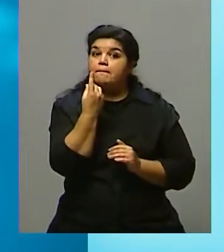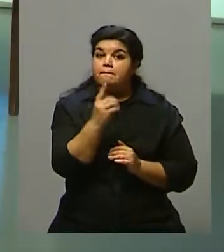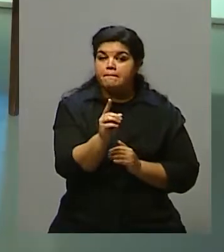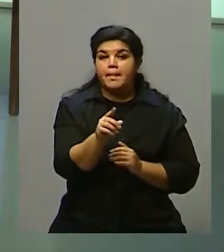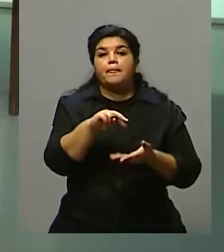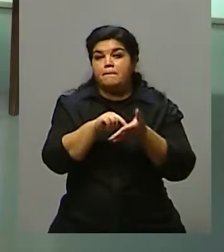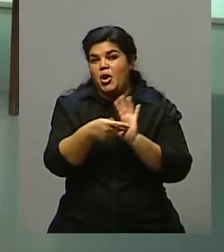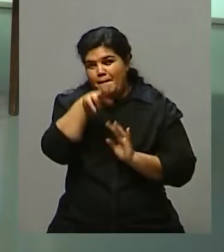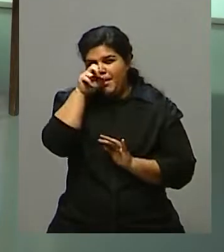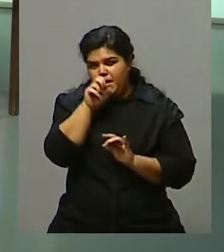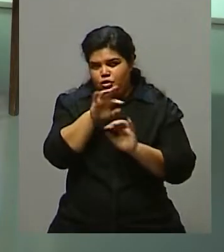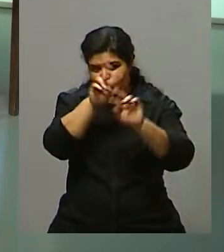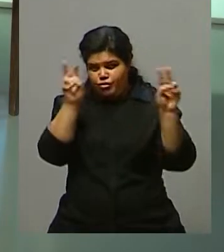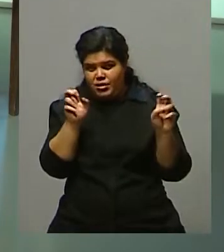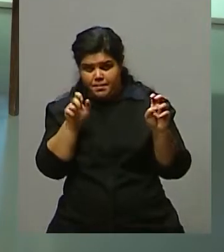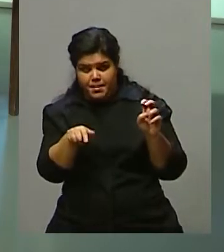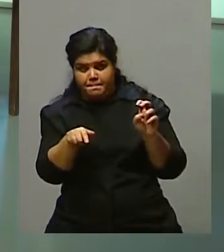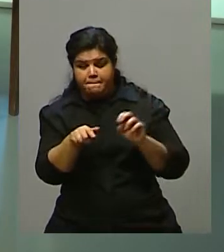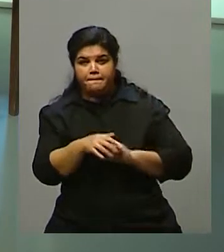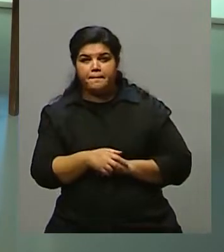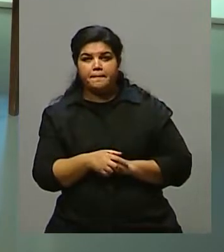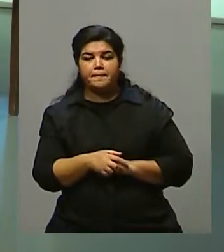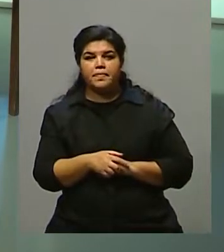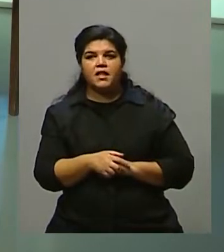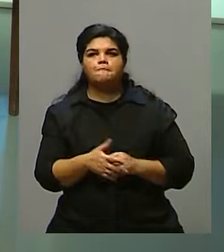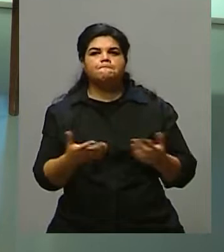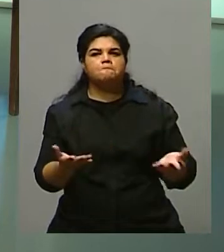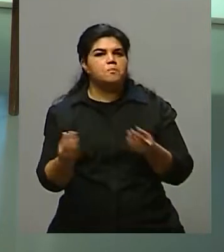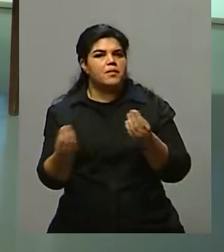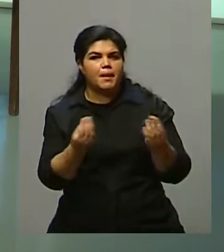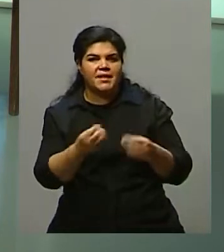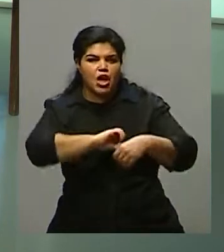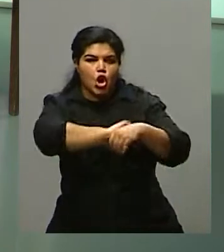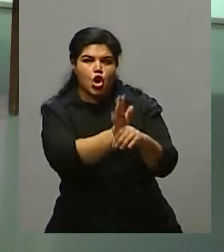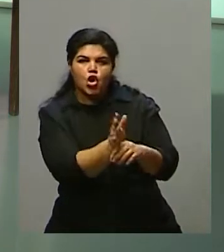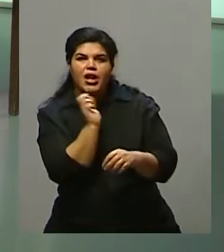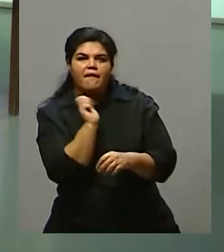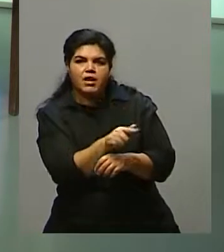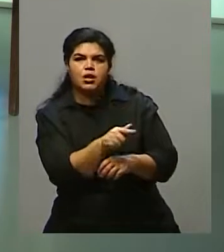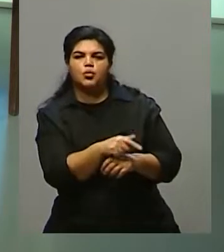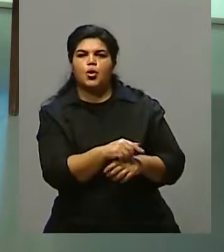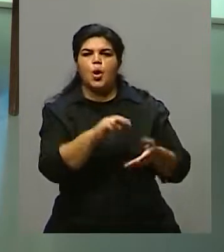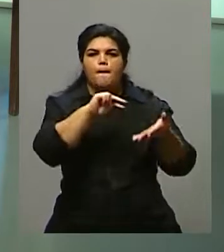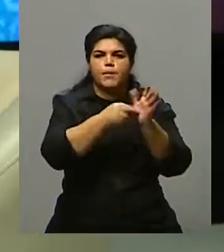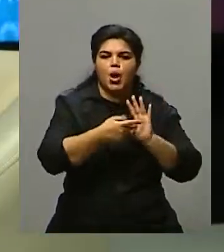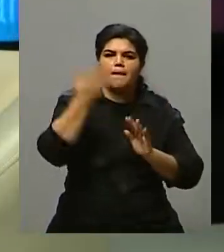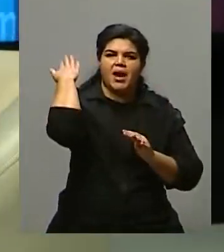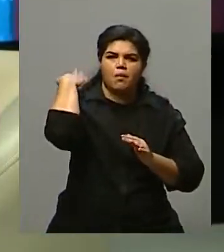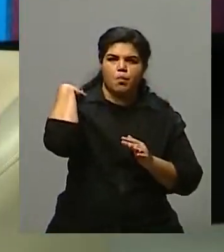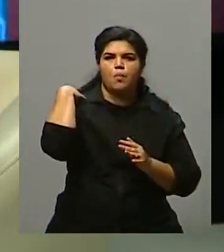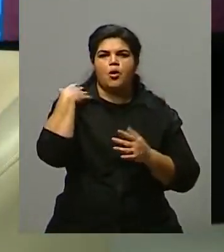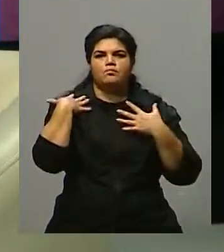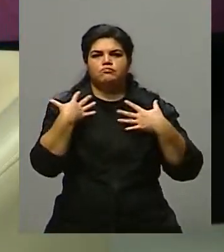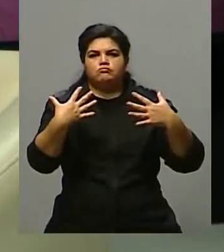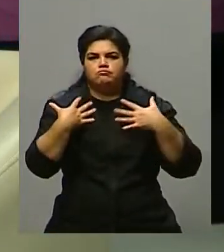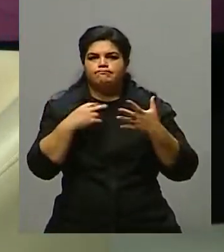¿sí? Esto no quiero desmerecer a coronavirus y a la enfermedad y a la neumonía que produce, o sea que obviamente tenemos